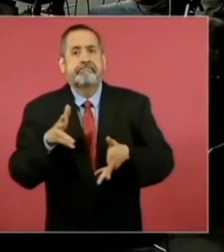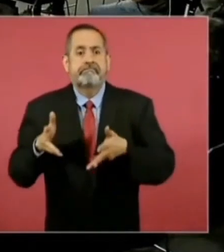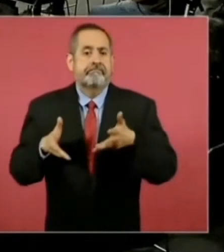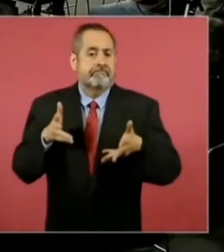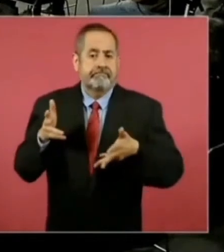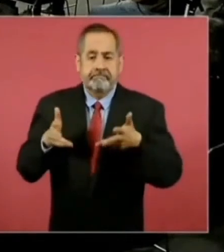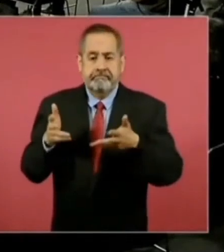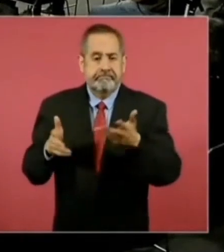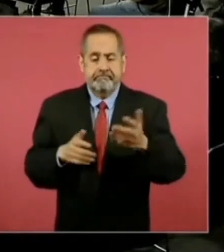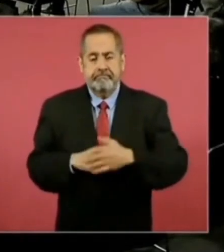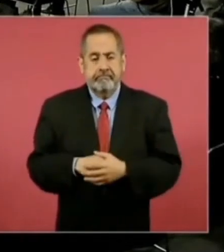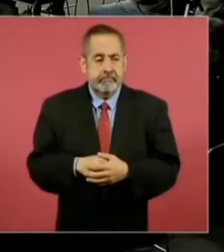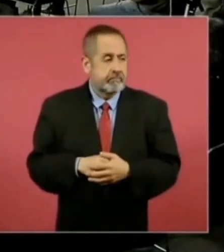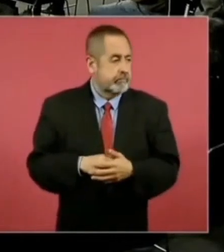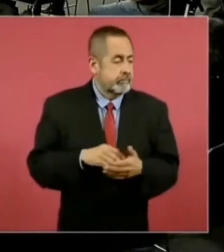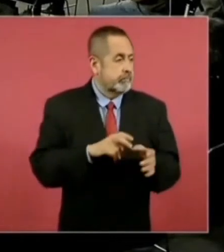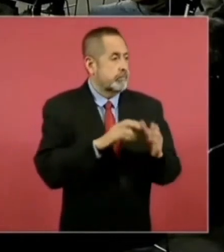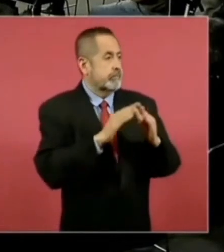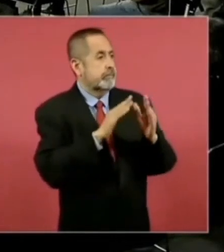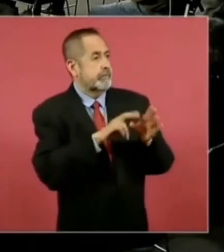¿Y qué se les ofrece afuera?